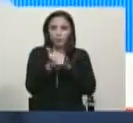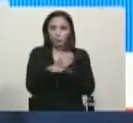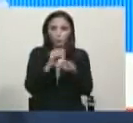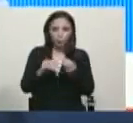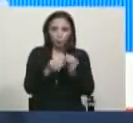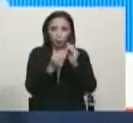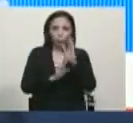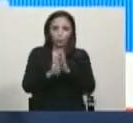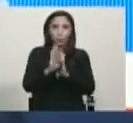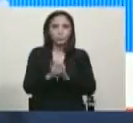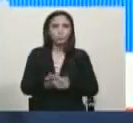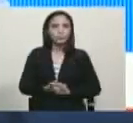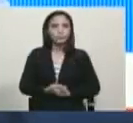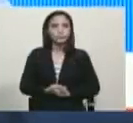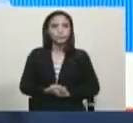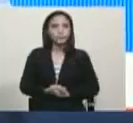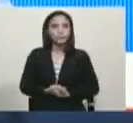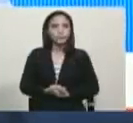¿Qué dice, Momar?